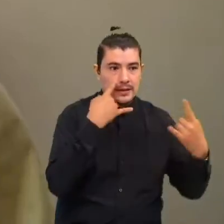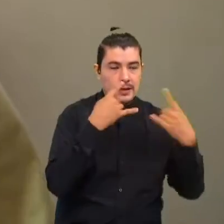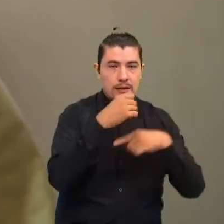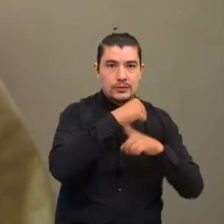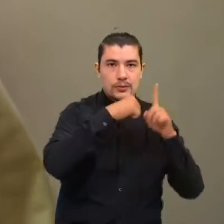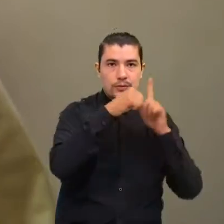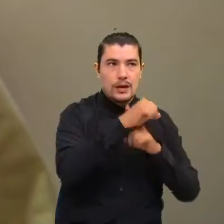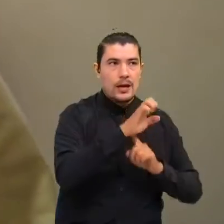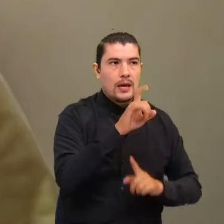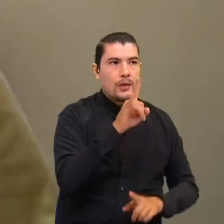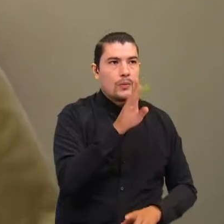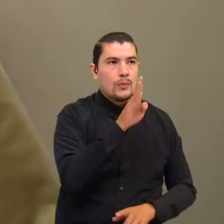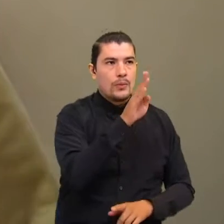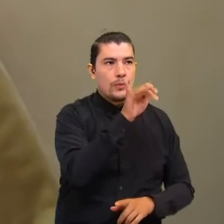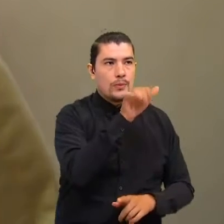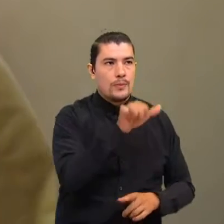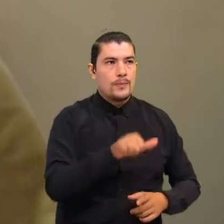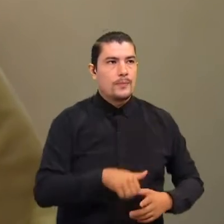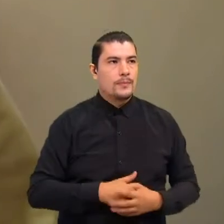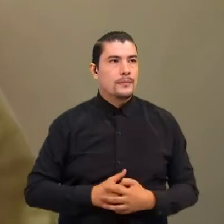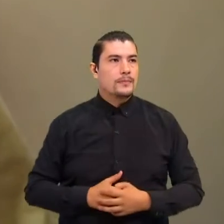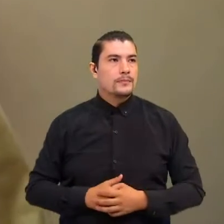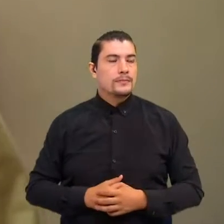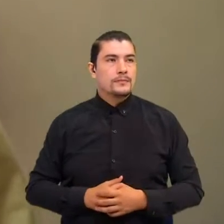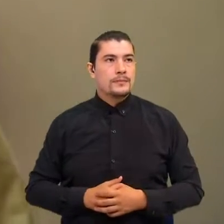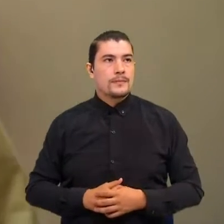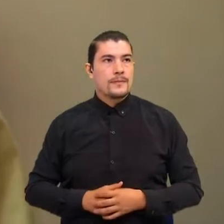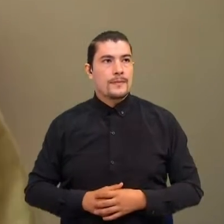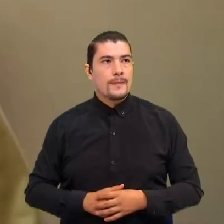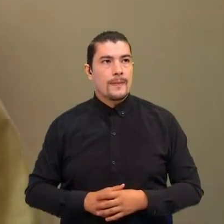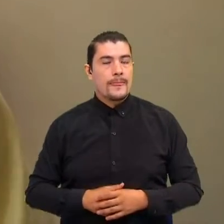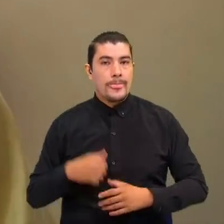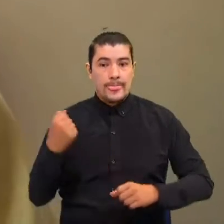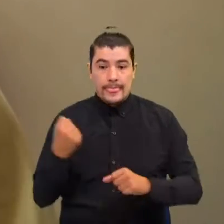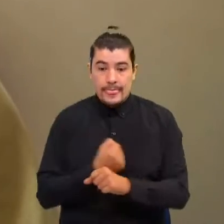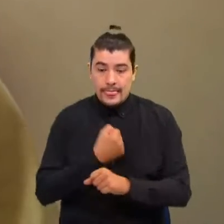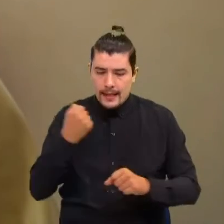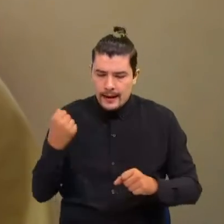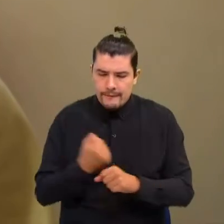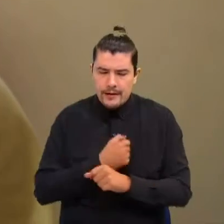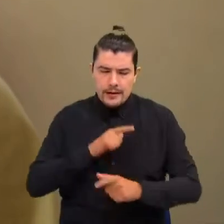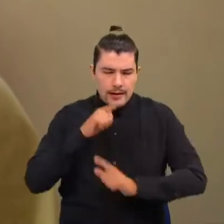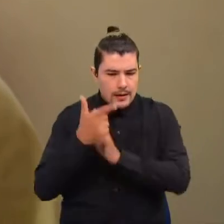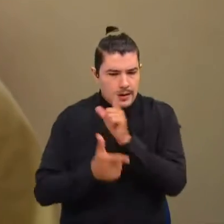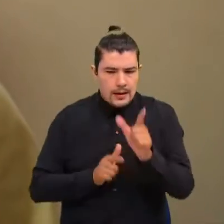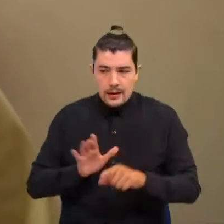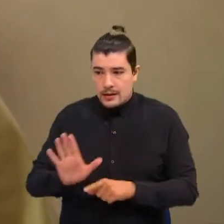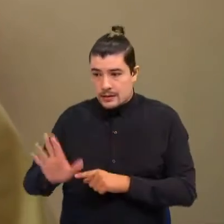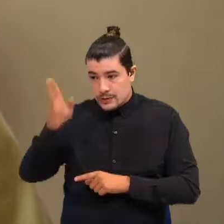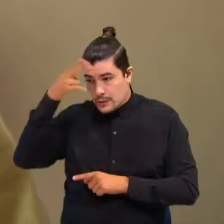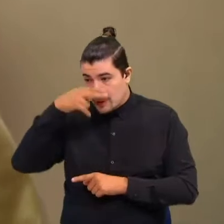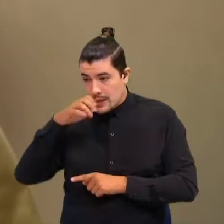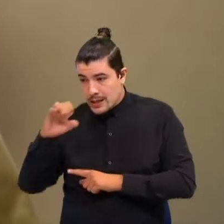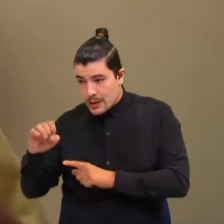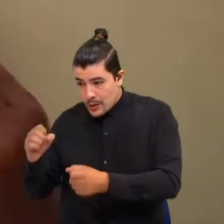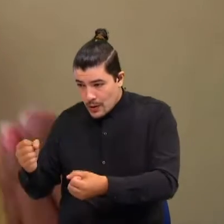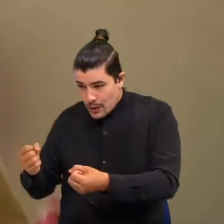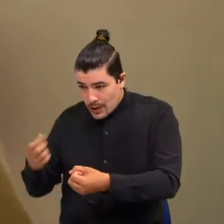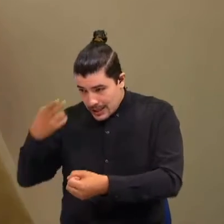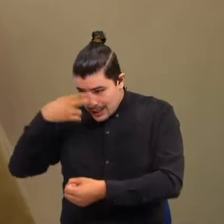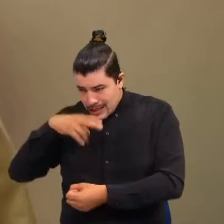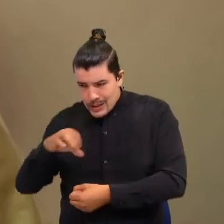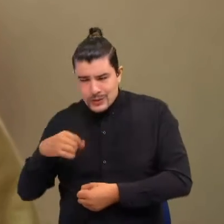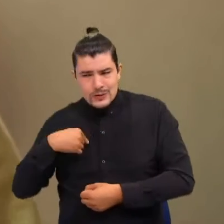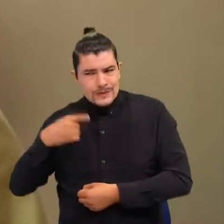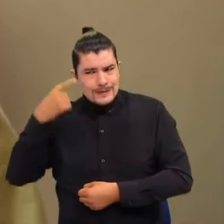que uno hace para esto, todo lo que uno hace por los hijos, porque son los hijos lo que hacen que uno llegue a pensar